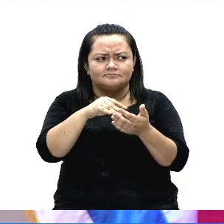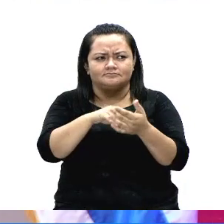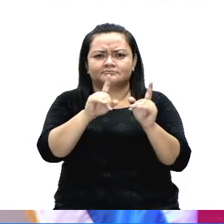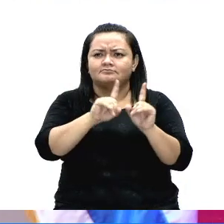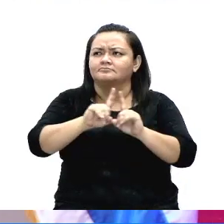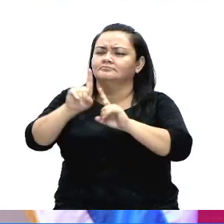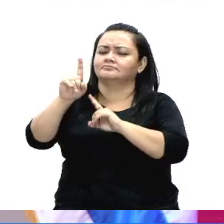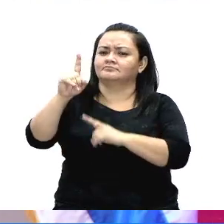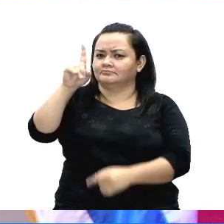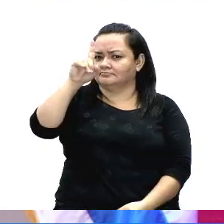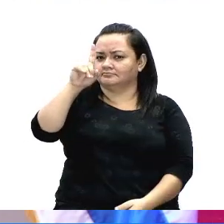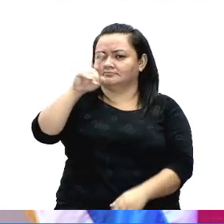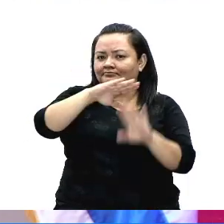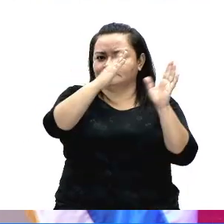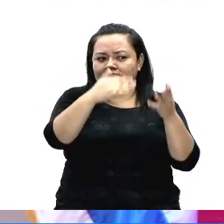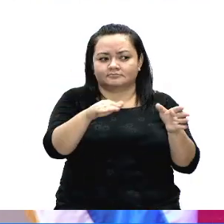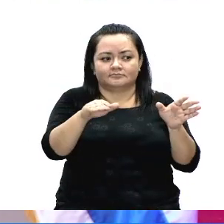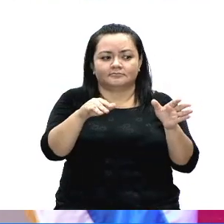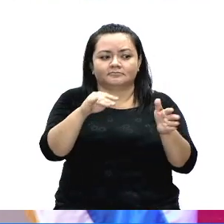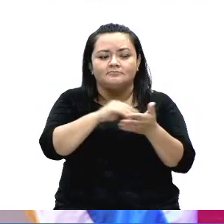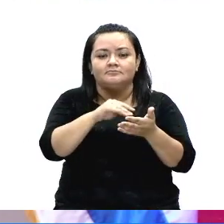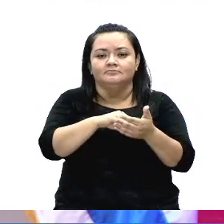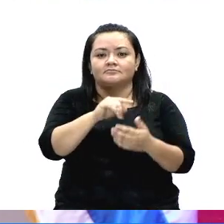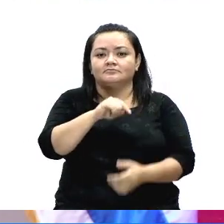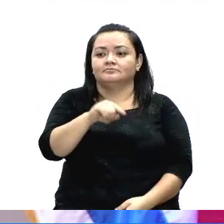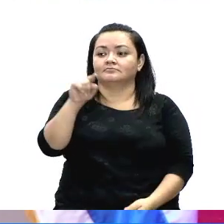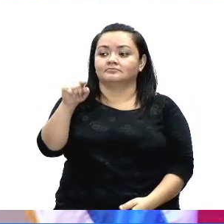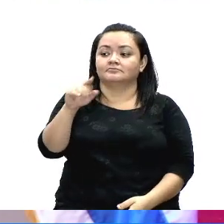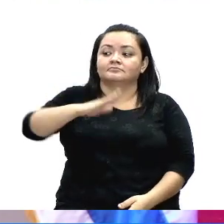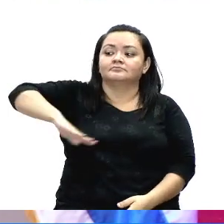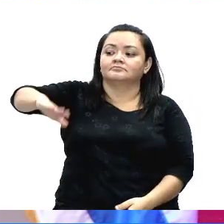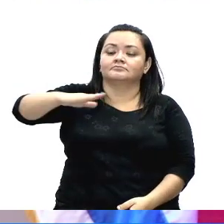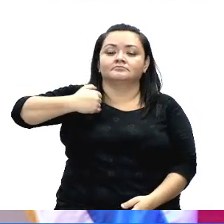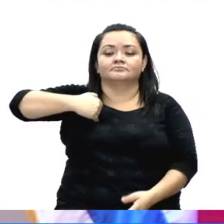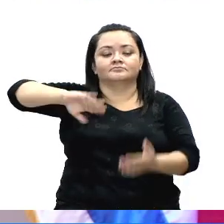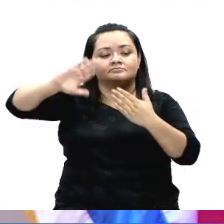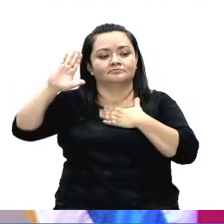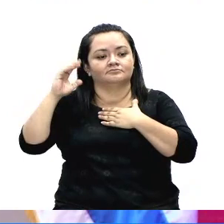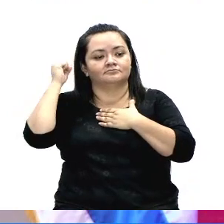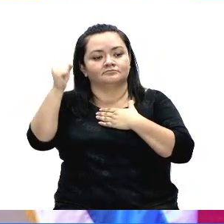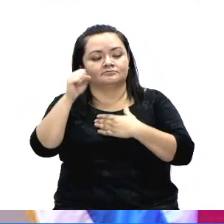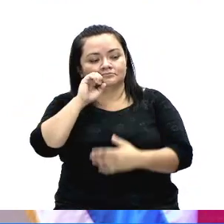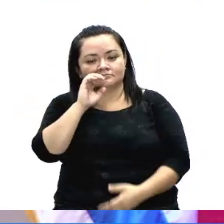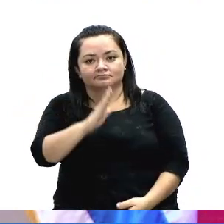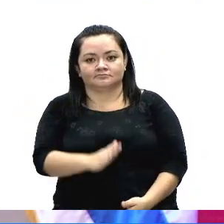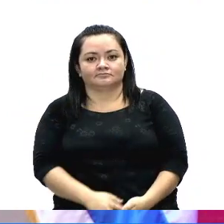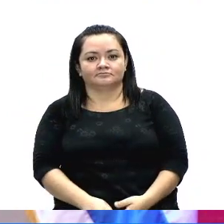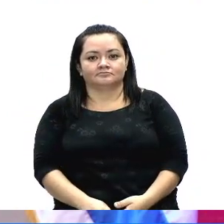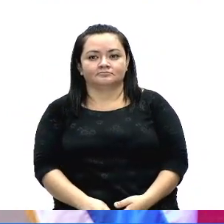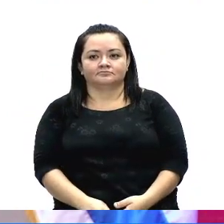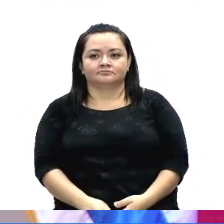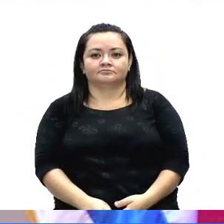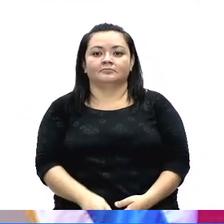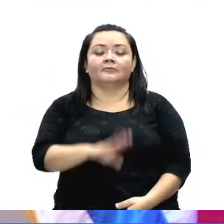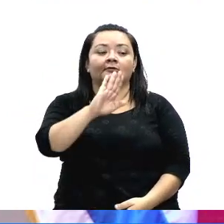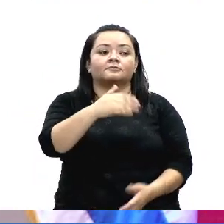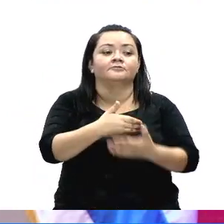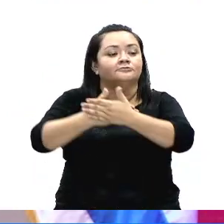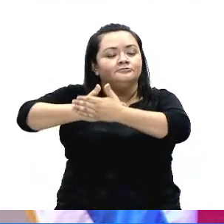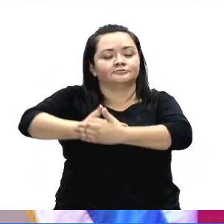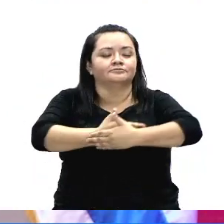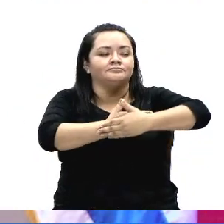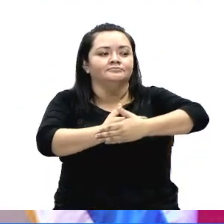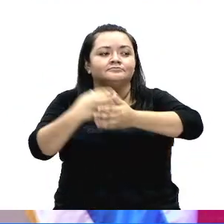de egipto a la tierra a la cual juré que habrãan diciendo tu descendencia